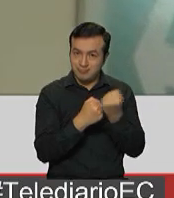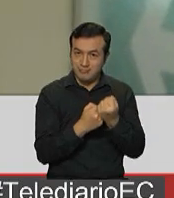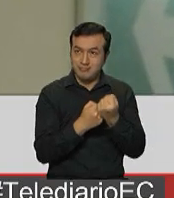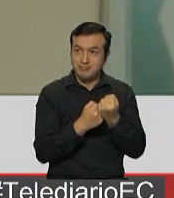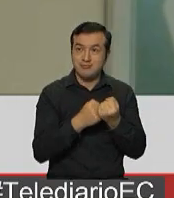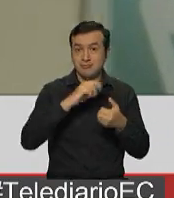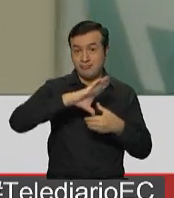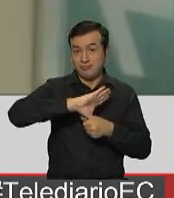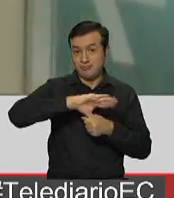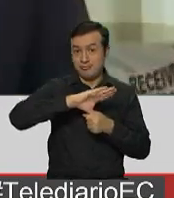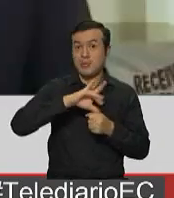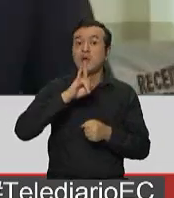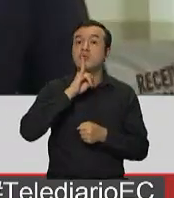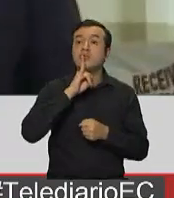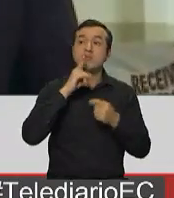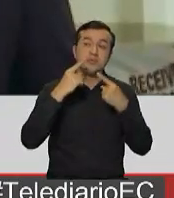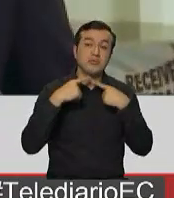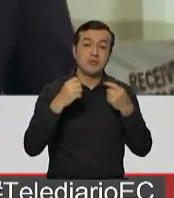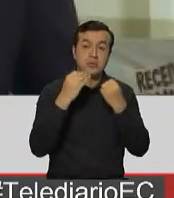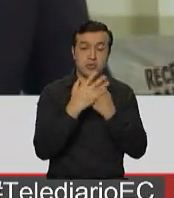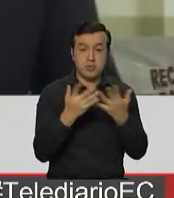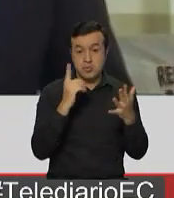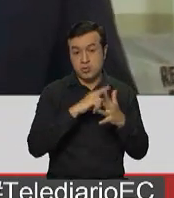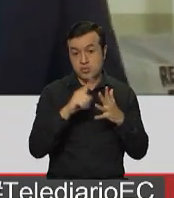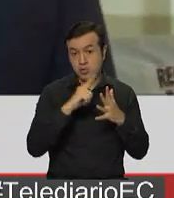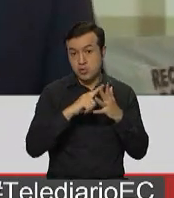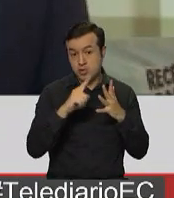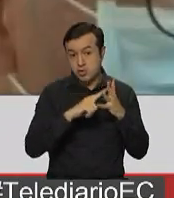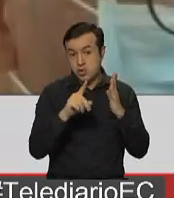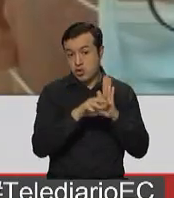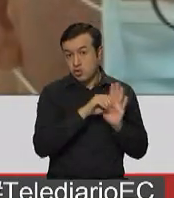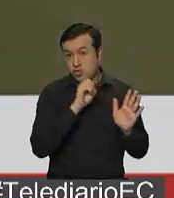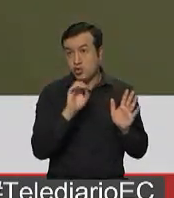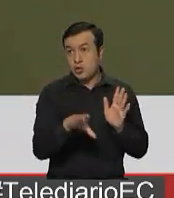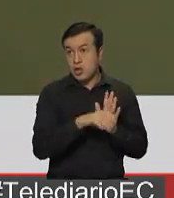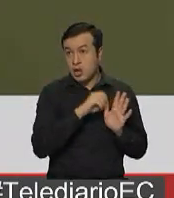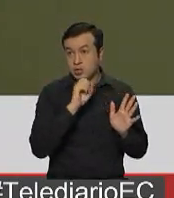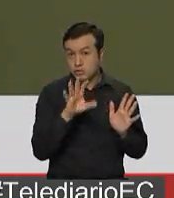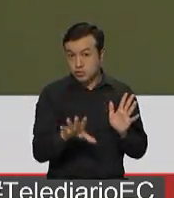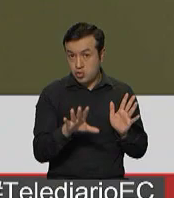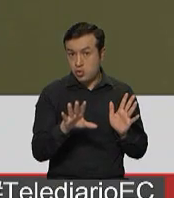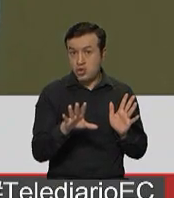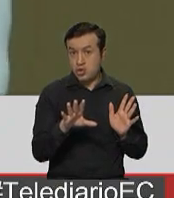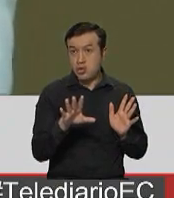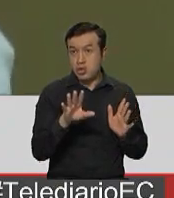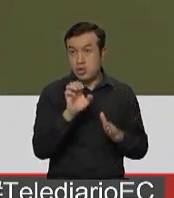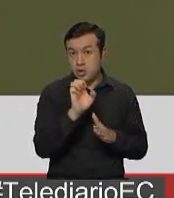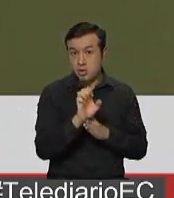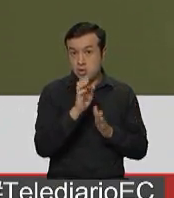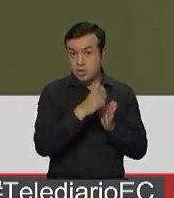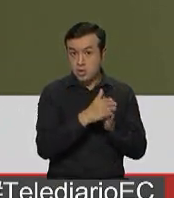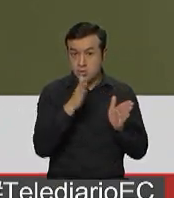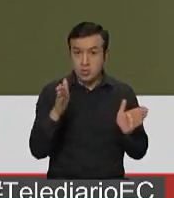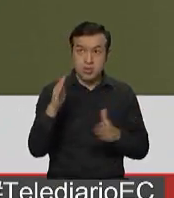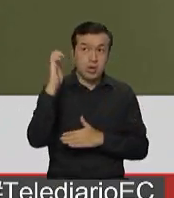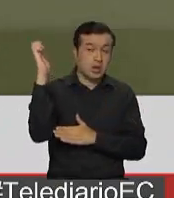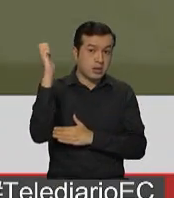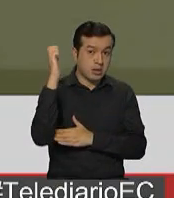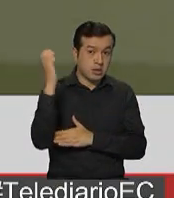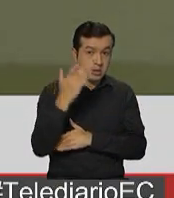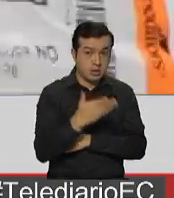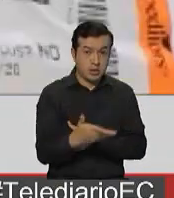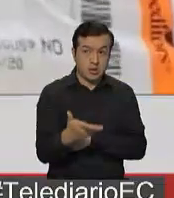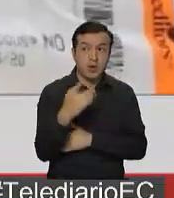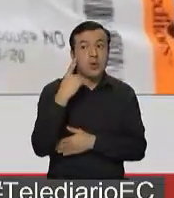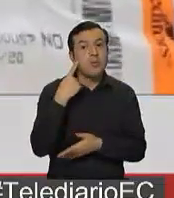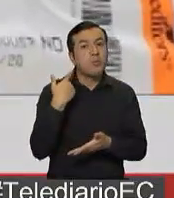en Guayaquil señaló que esto forma parte de las diferentes donaciones que ha hecho el país norteamericano Ecuador durante la emergencia y que esto es